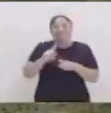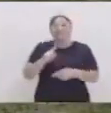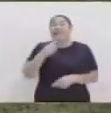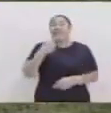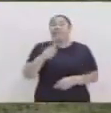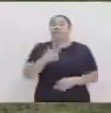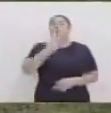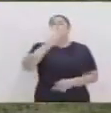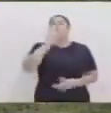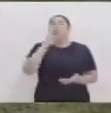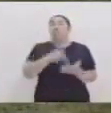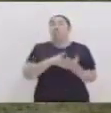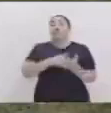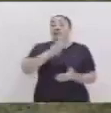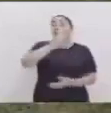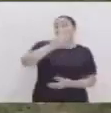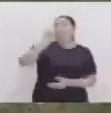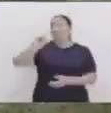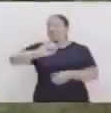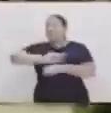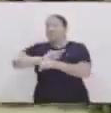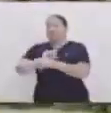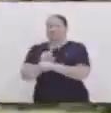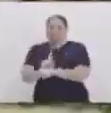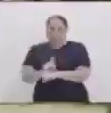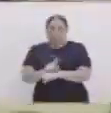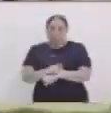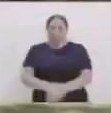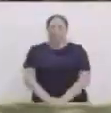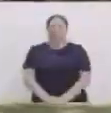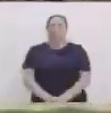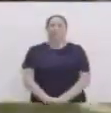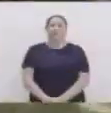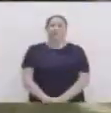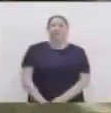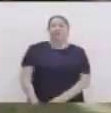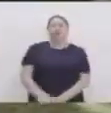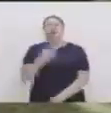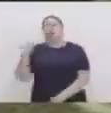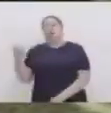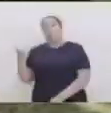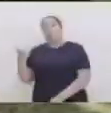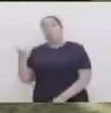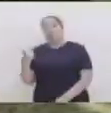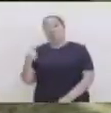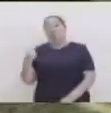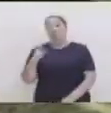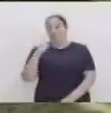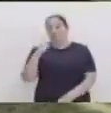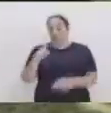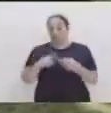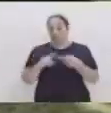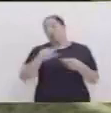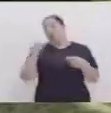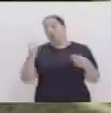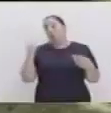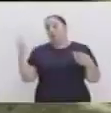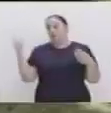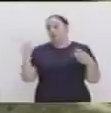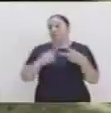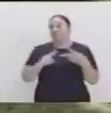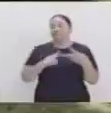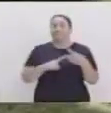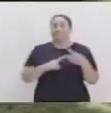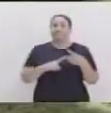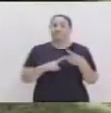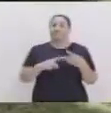30 segundos. La segunda postura que voy a adoptar, sorpresa acá.